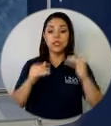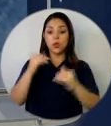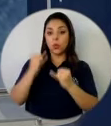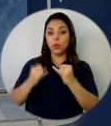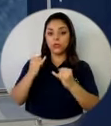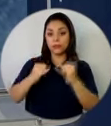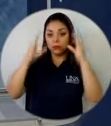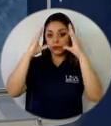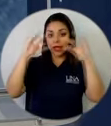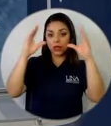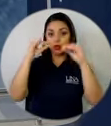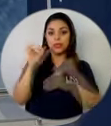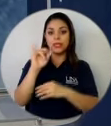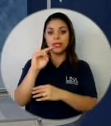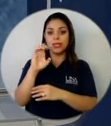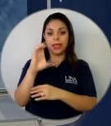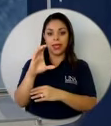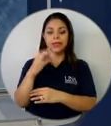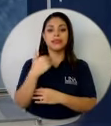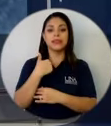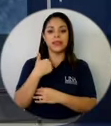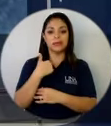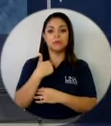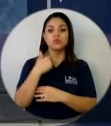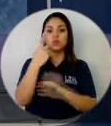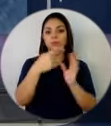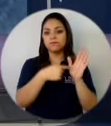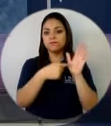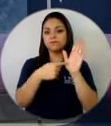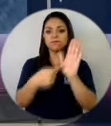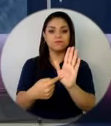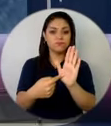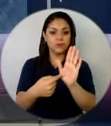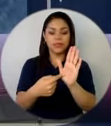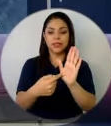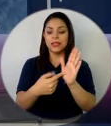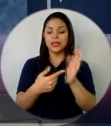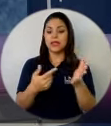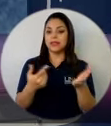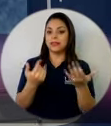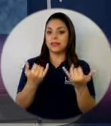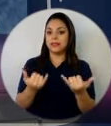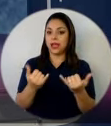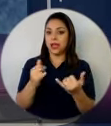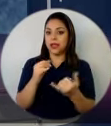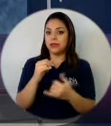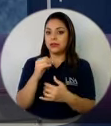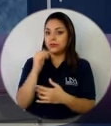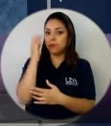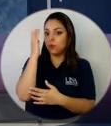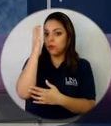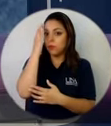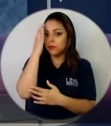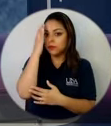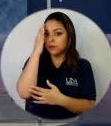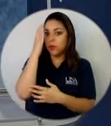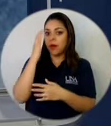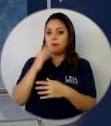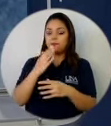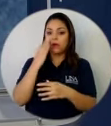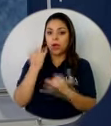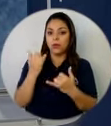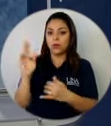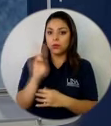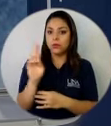INEC definitivamente nos arrojan un panorama que ya pasa de la preocupación allá como una urgencia nacional en el tema de